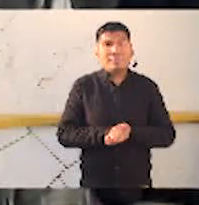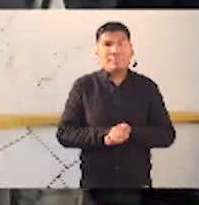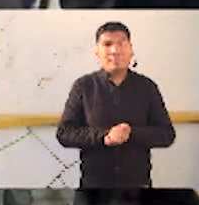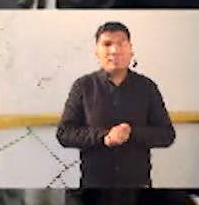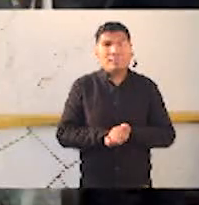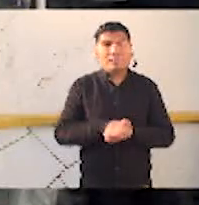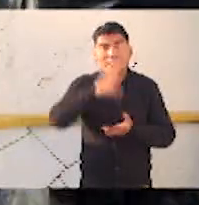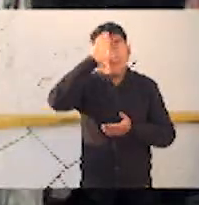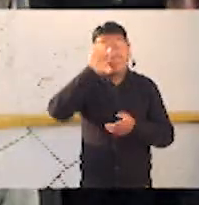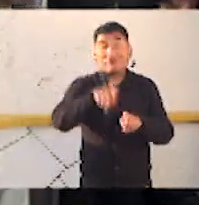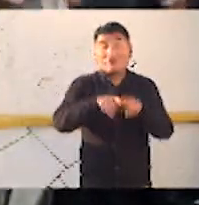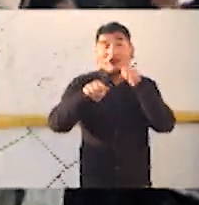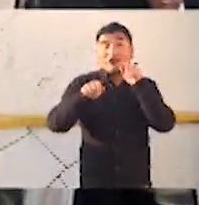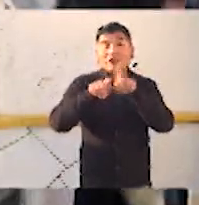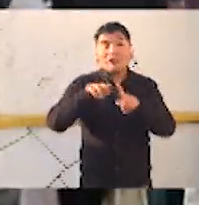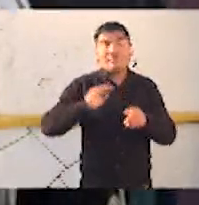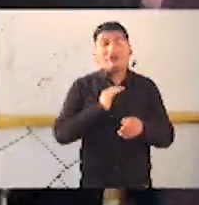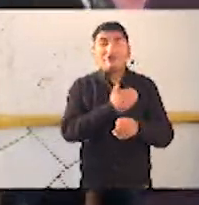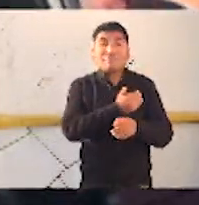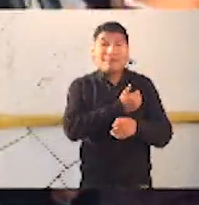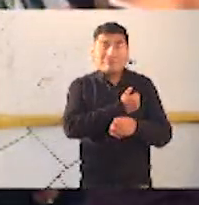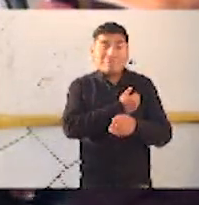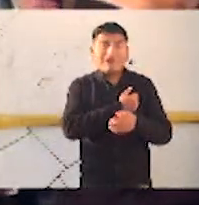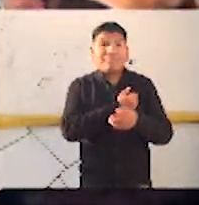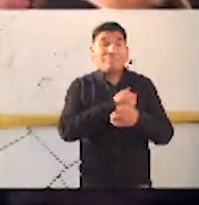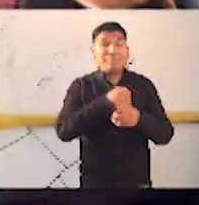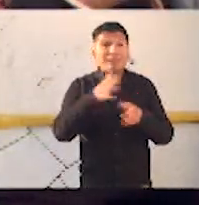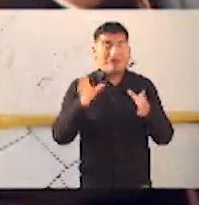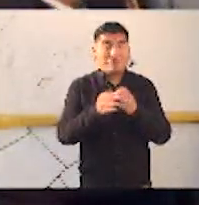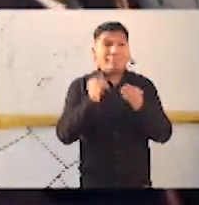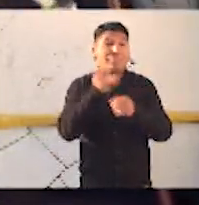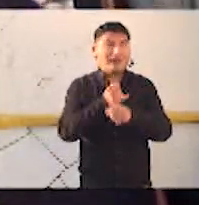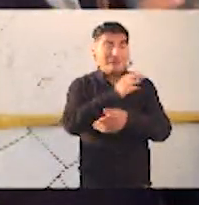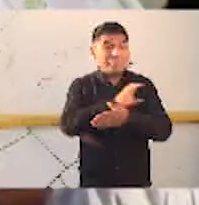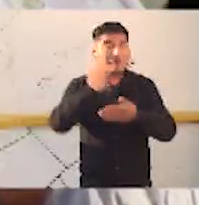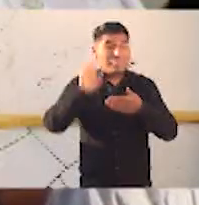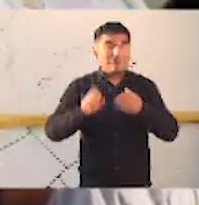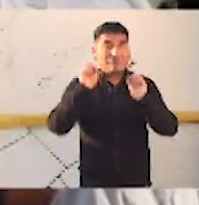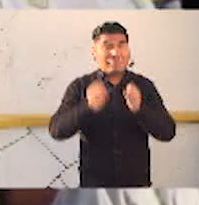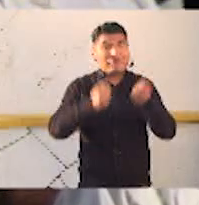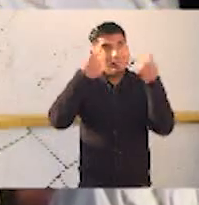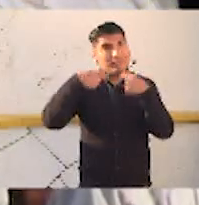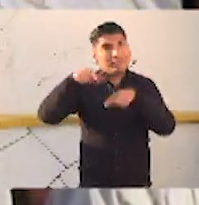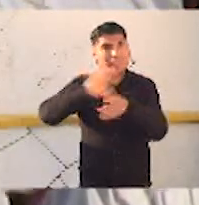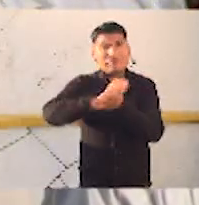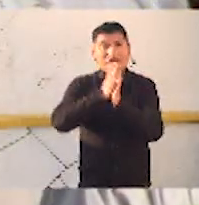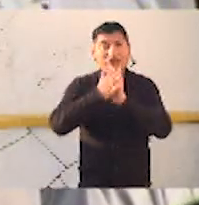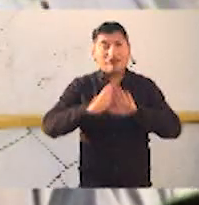Hermanas y hermanos, nuestra celebración ha terminado. Podemos ir en la paz del Señor.